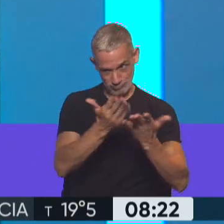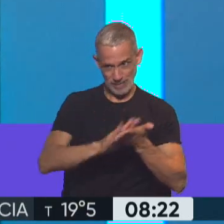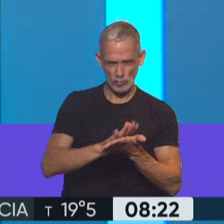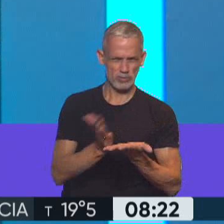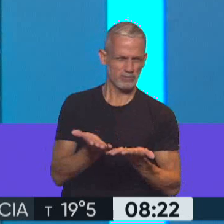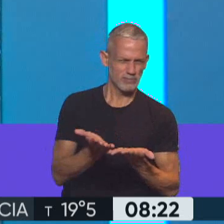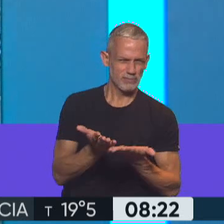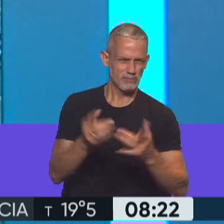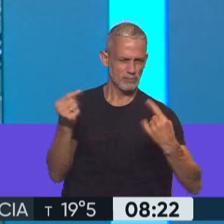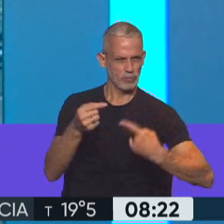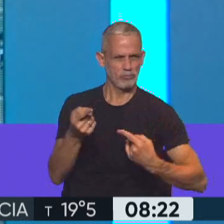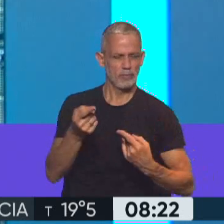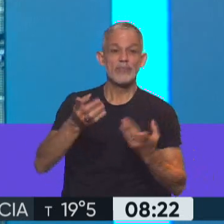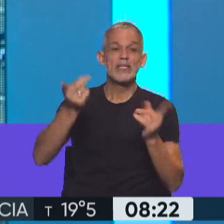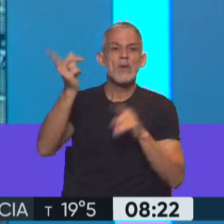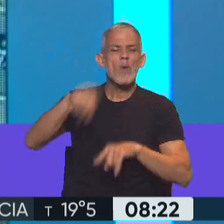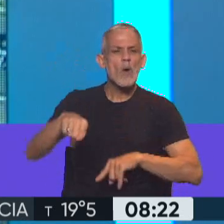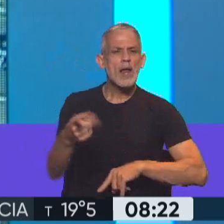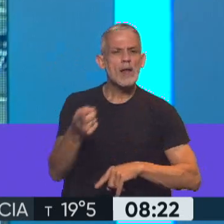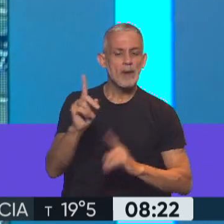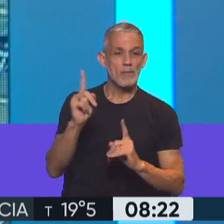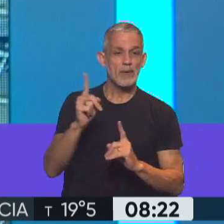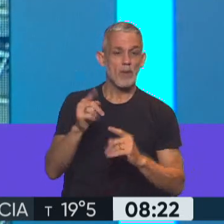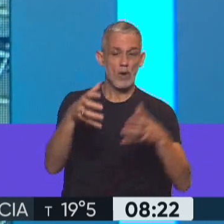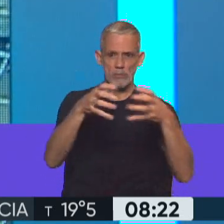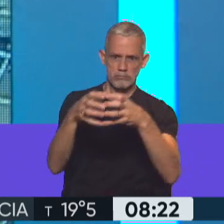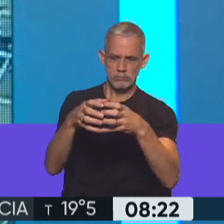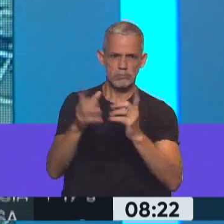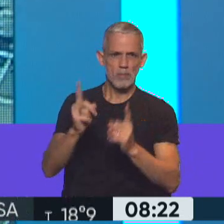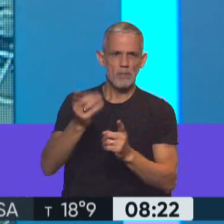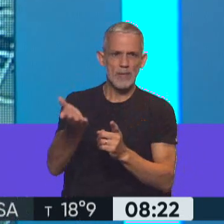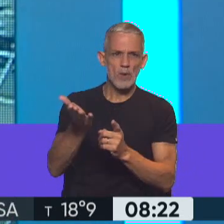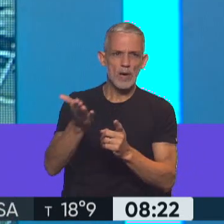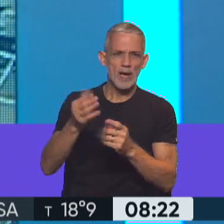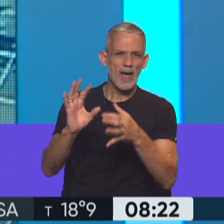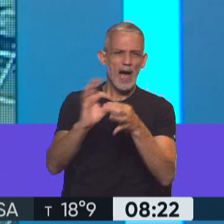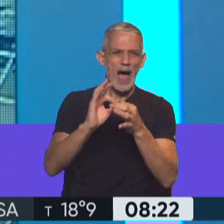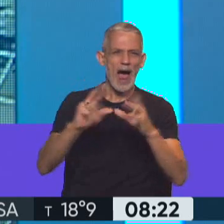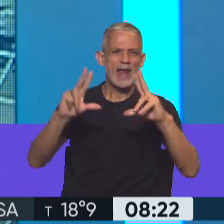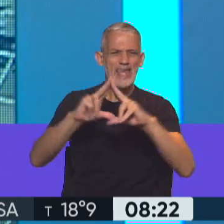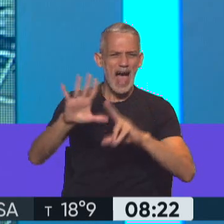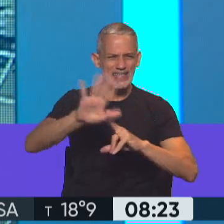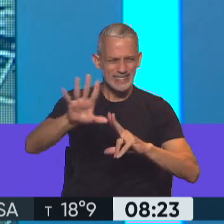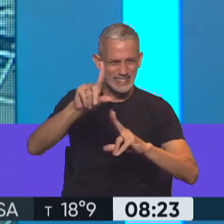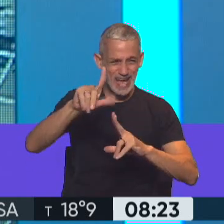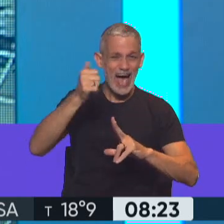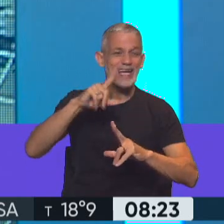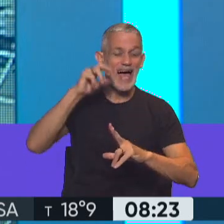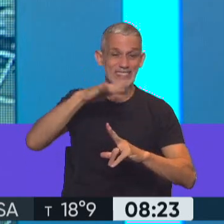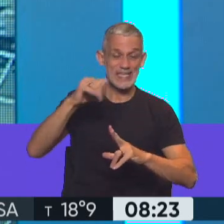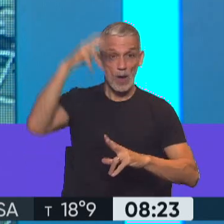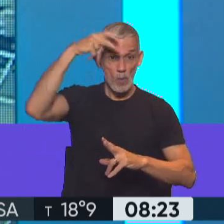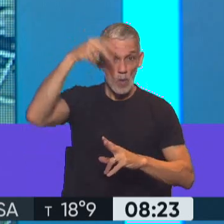Y también la vuelta de gran parte del staff central de la alianza, ¿no? Porque no solo, por ejemplo,